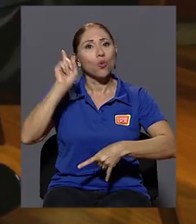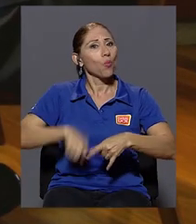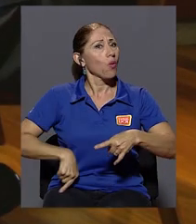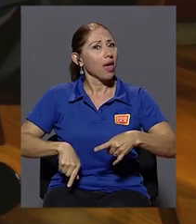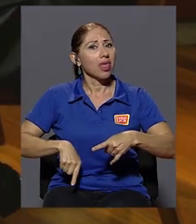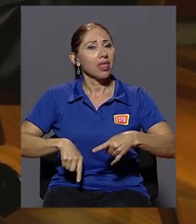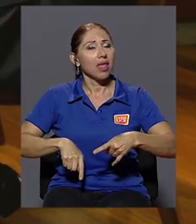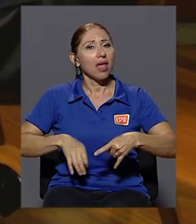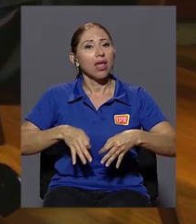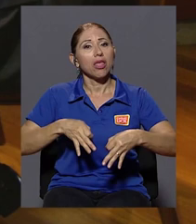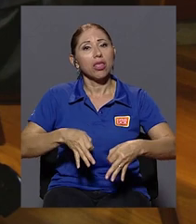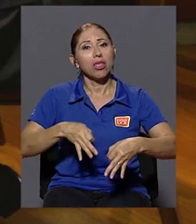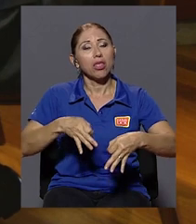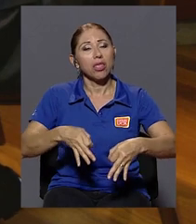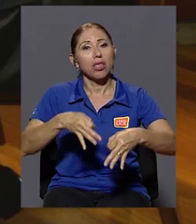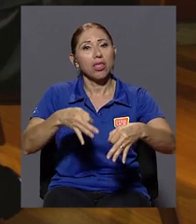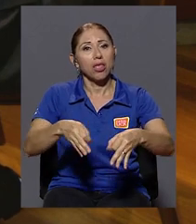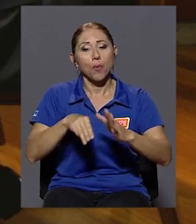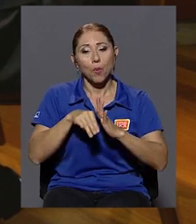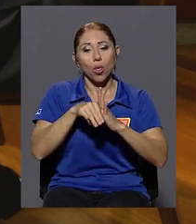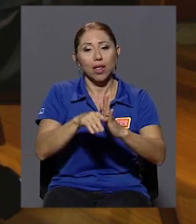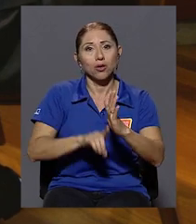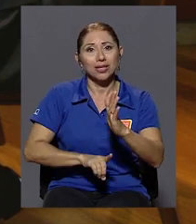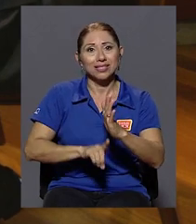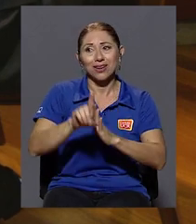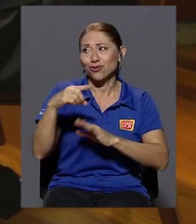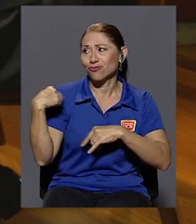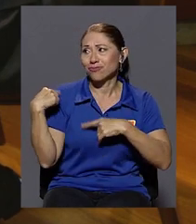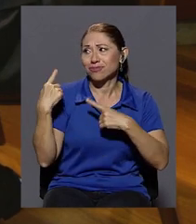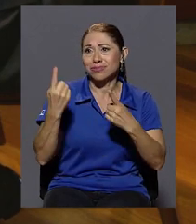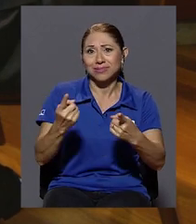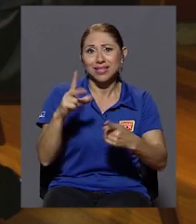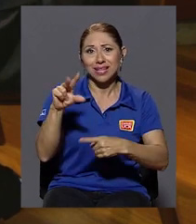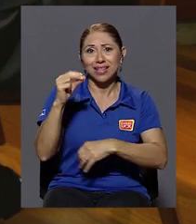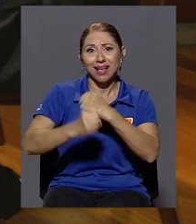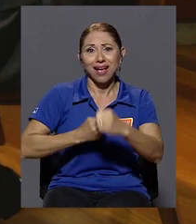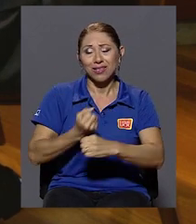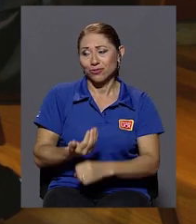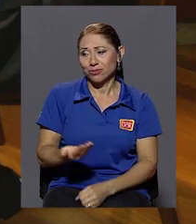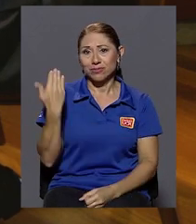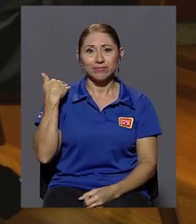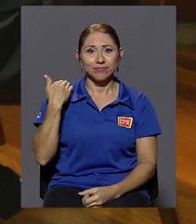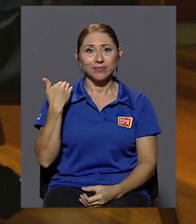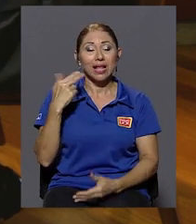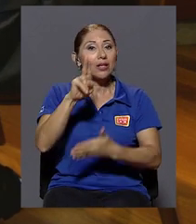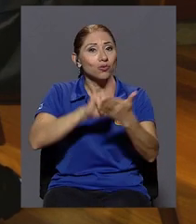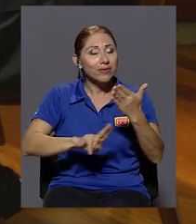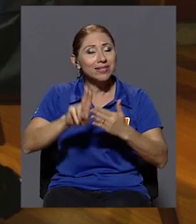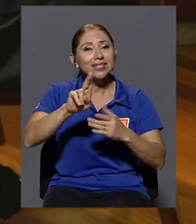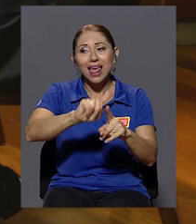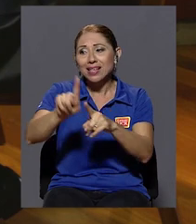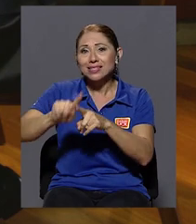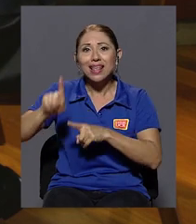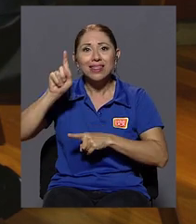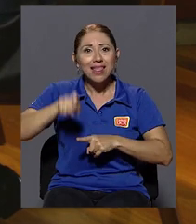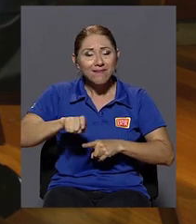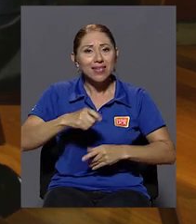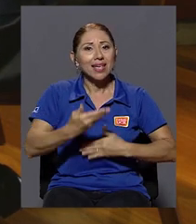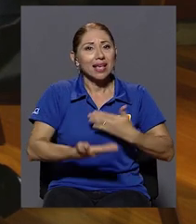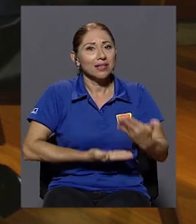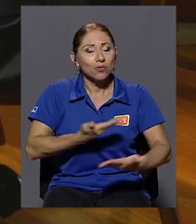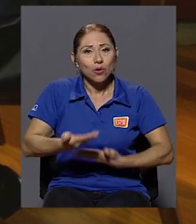puede seguir en los modelos de desarrollo que ha tenido en las tres últimas décadas. Las universidades tienen que hacer